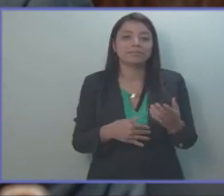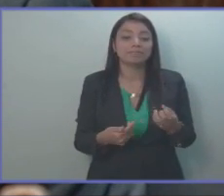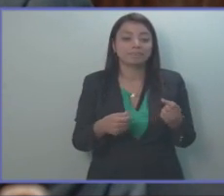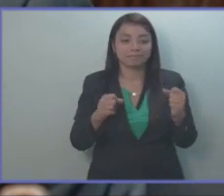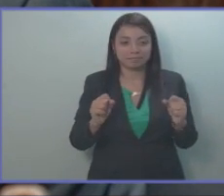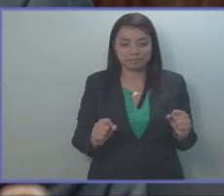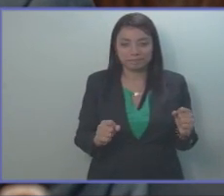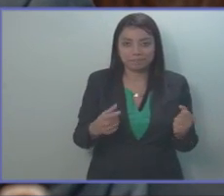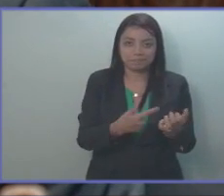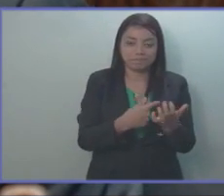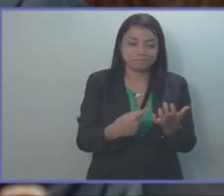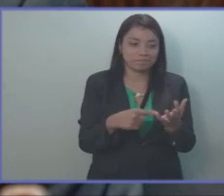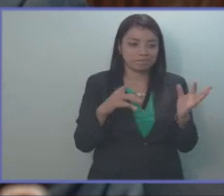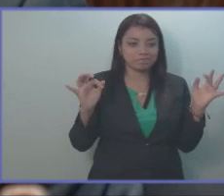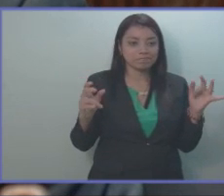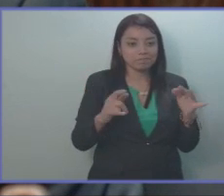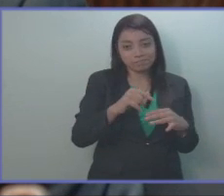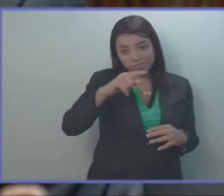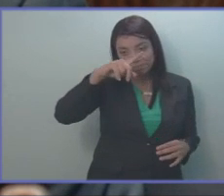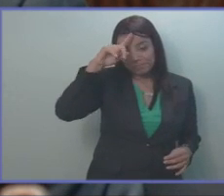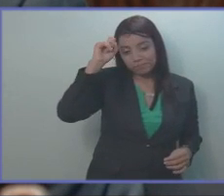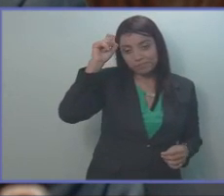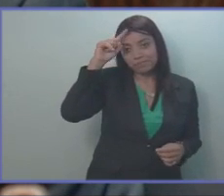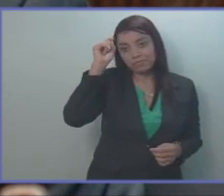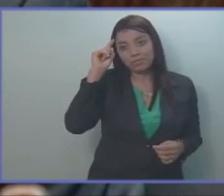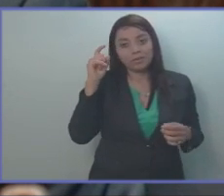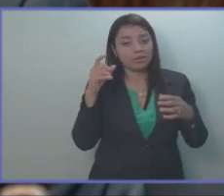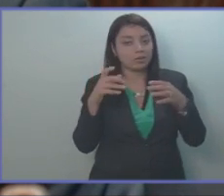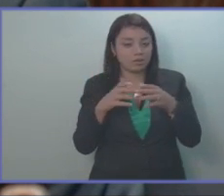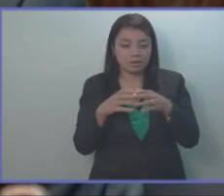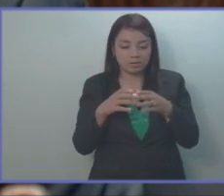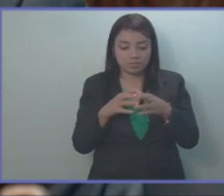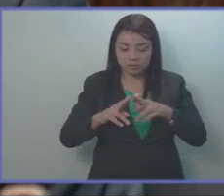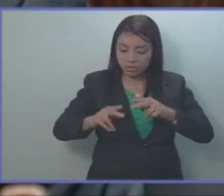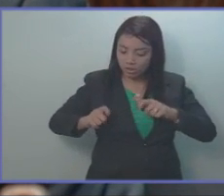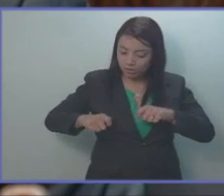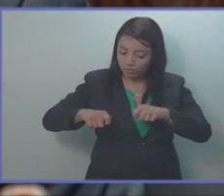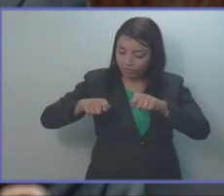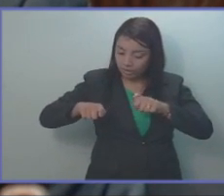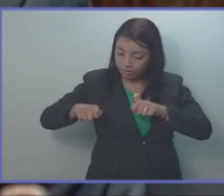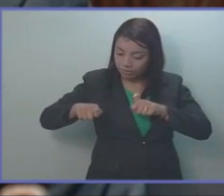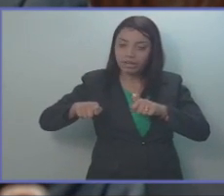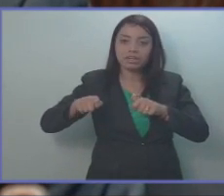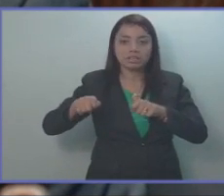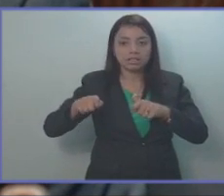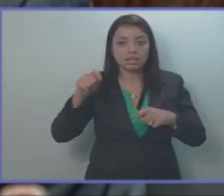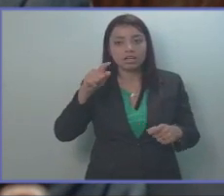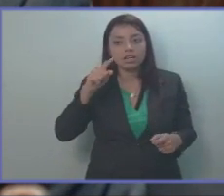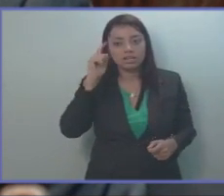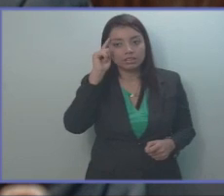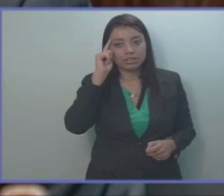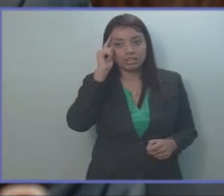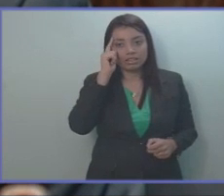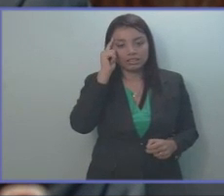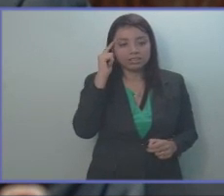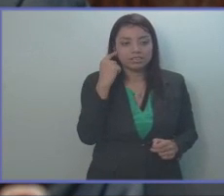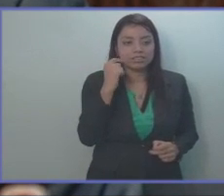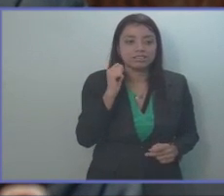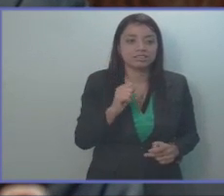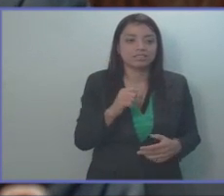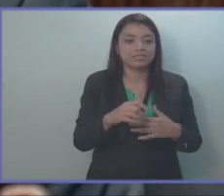Consensuada por dicha mesa de trabajo, la comisión que suscribe, luego del estudio y análisis